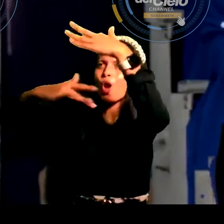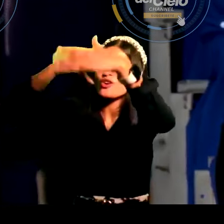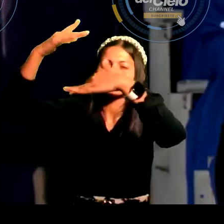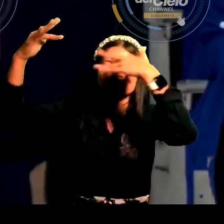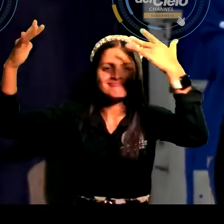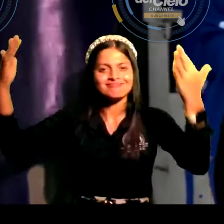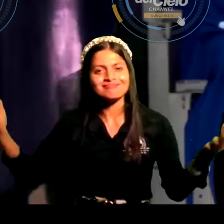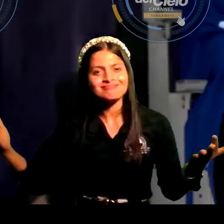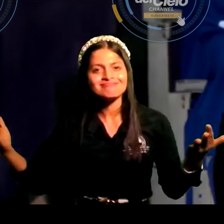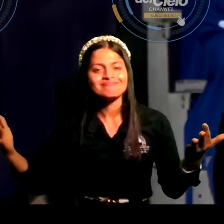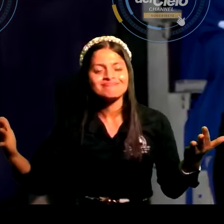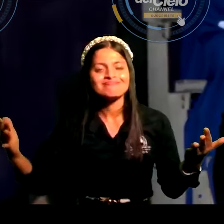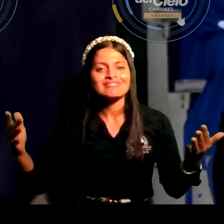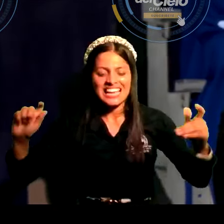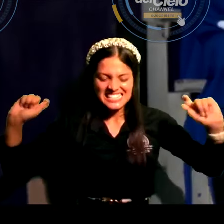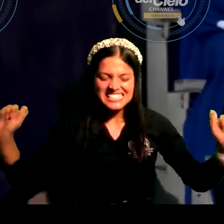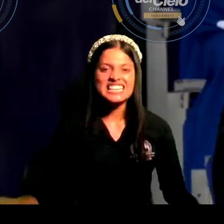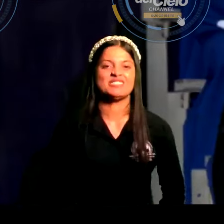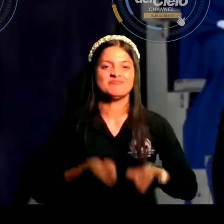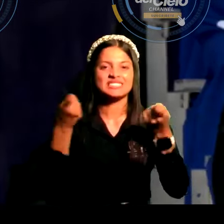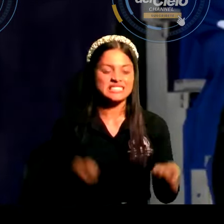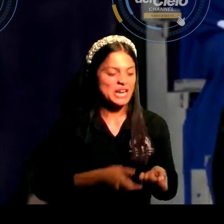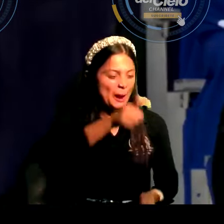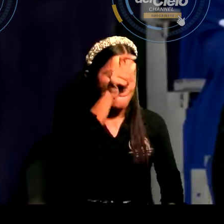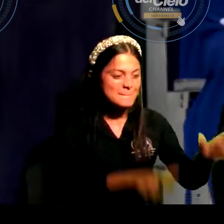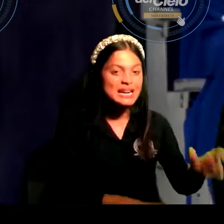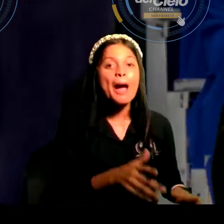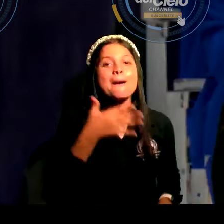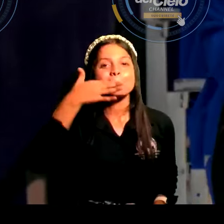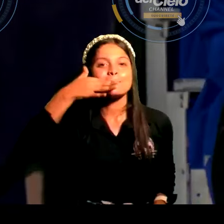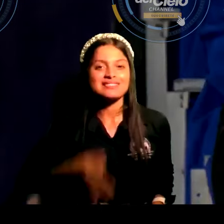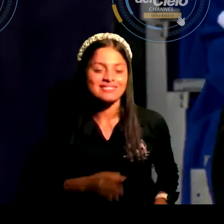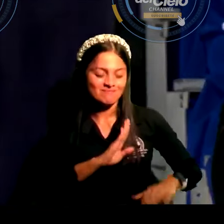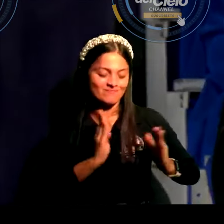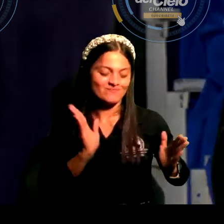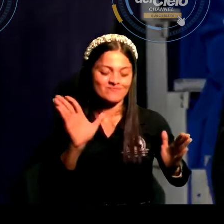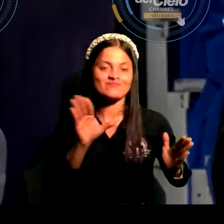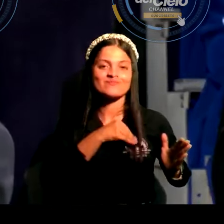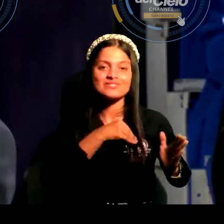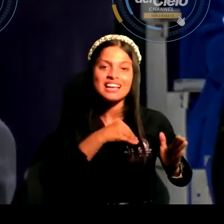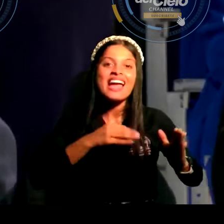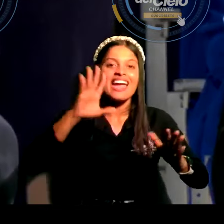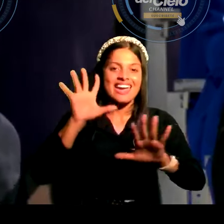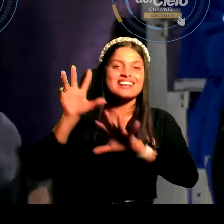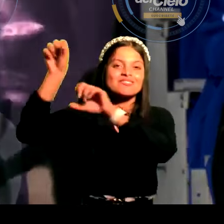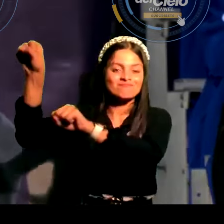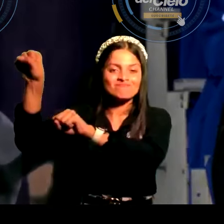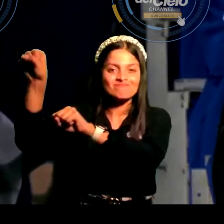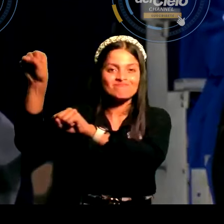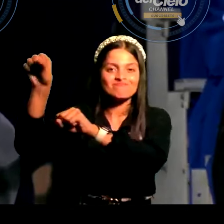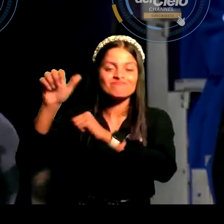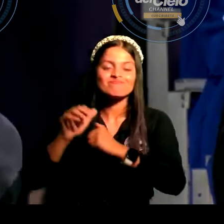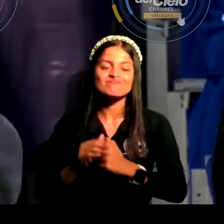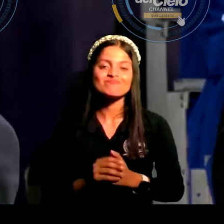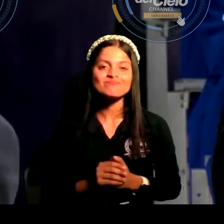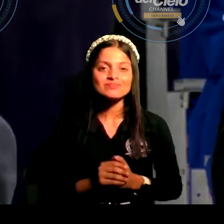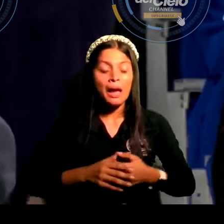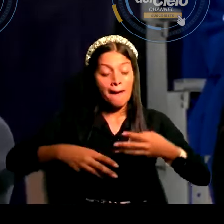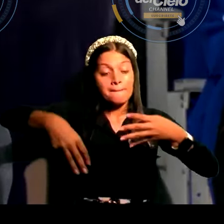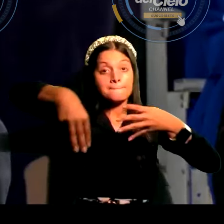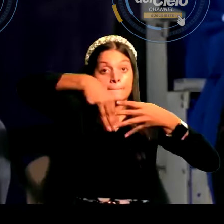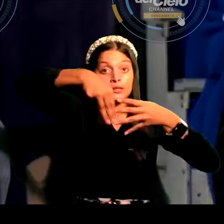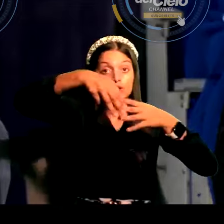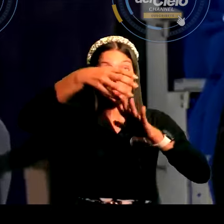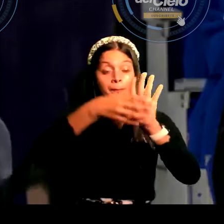Aleluya. Y San Mateo capítulo 1, verso 21, muestra que Dios